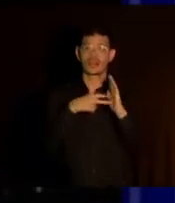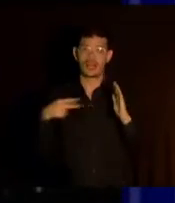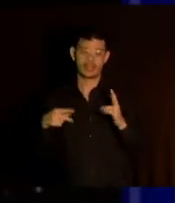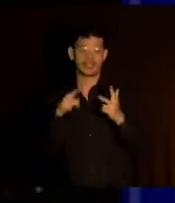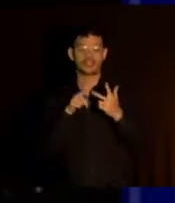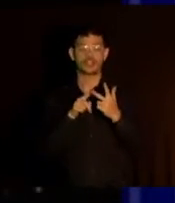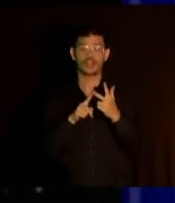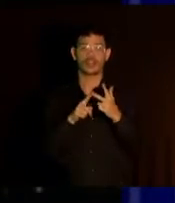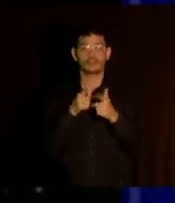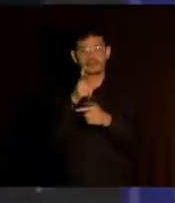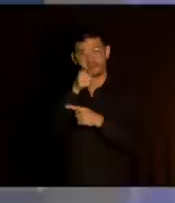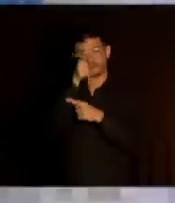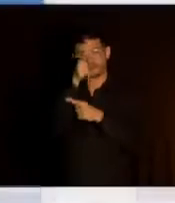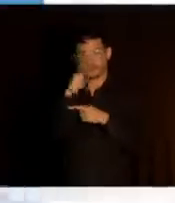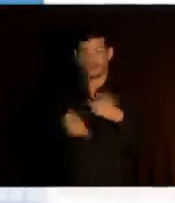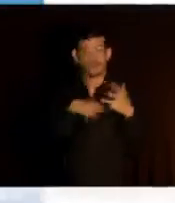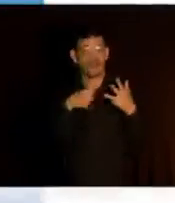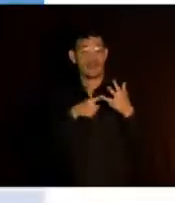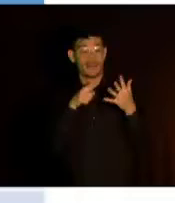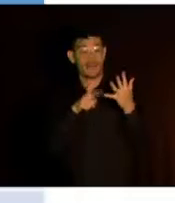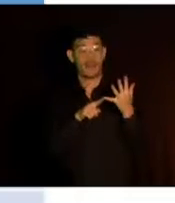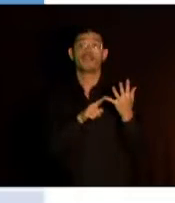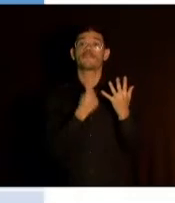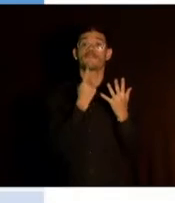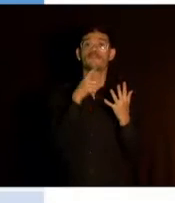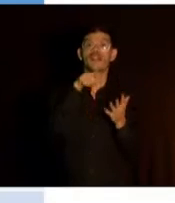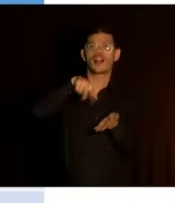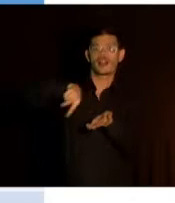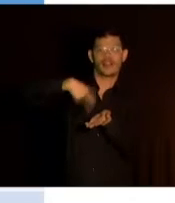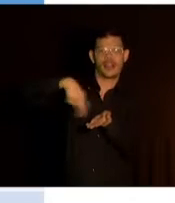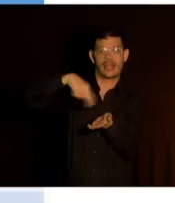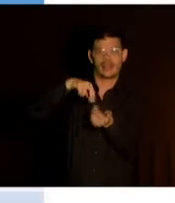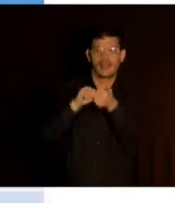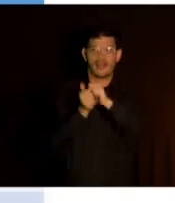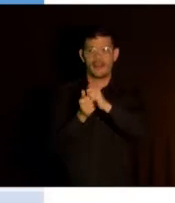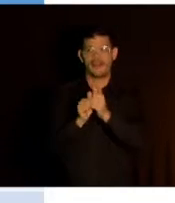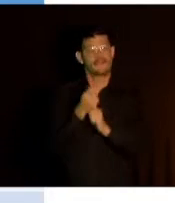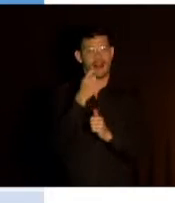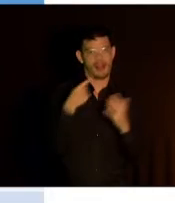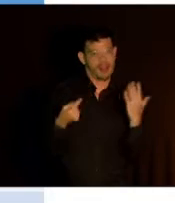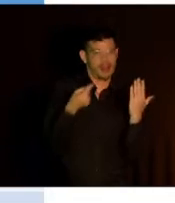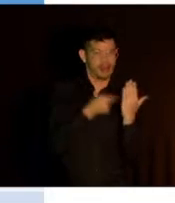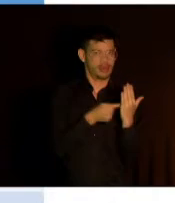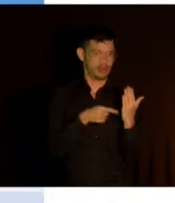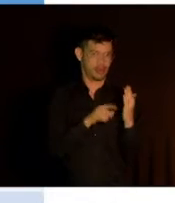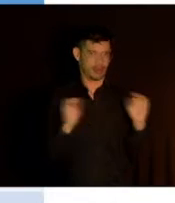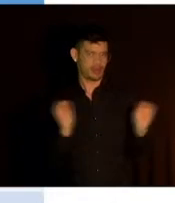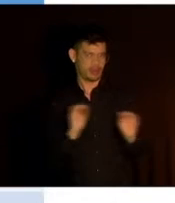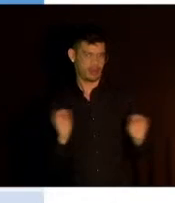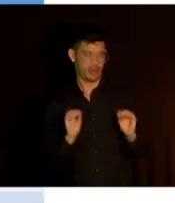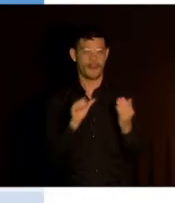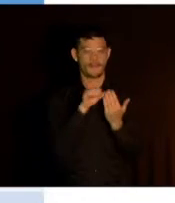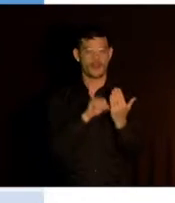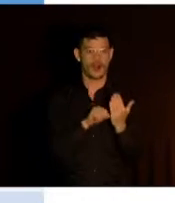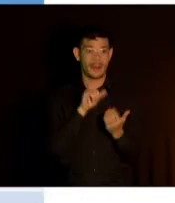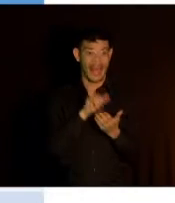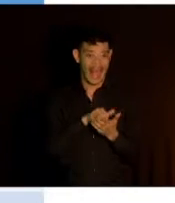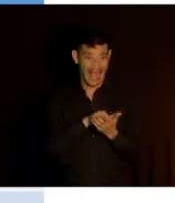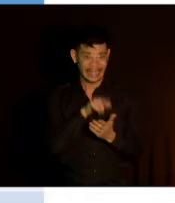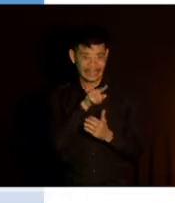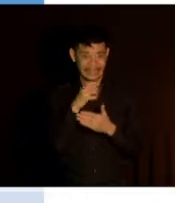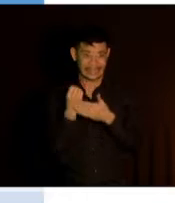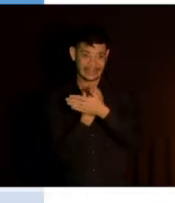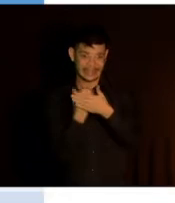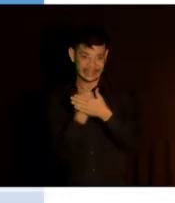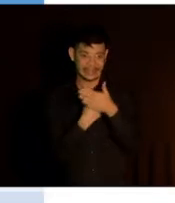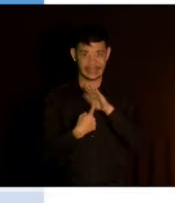deportivo, y el que no está es la danza deportiva. En la danza deportiva no está dentro del programa. Precisamente esa es la diapositiva que